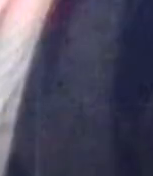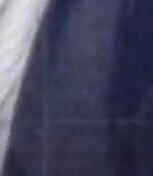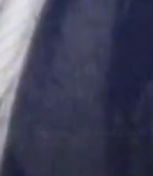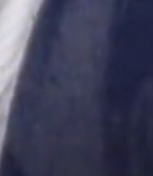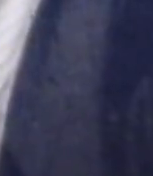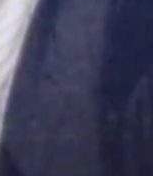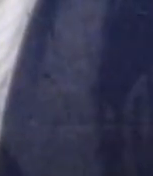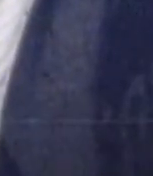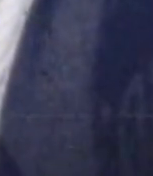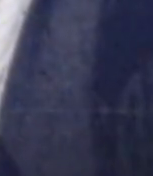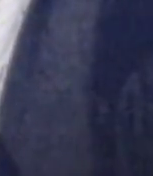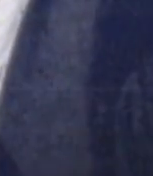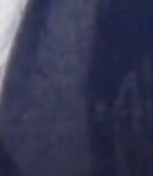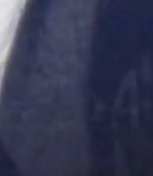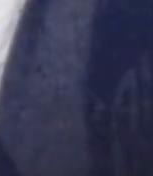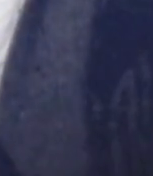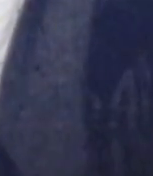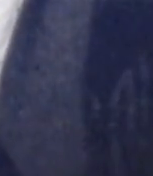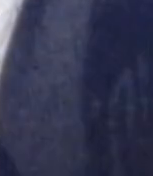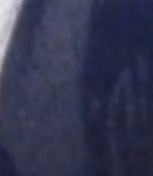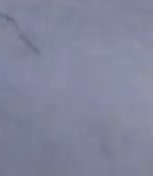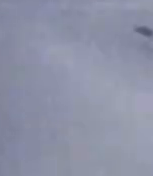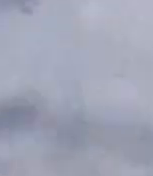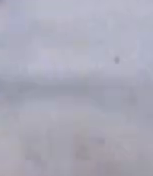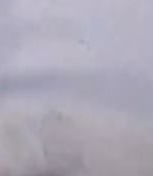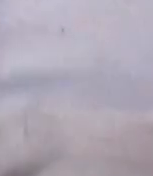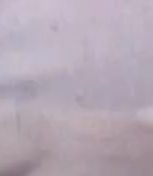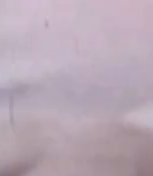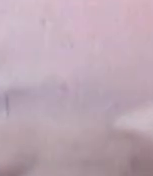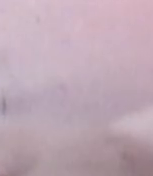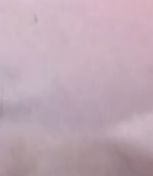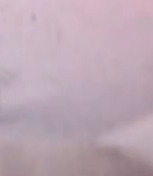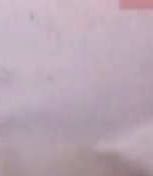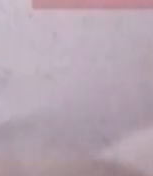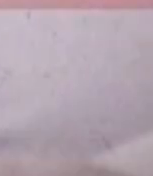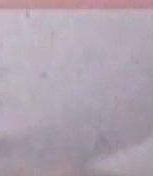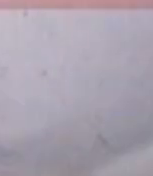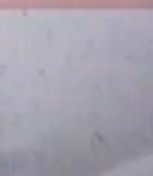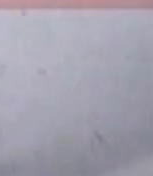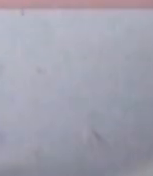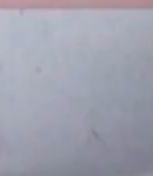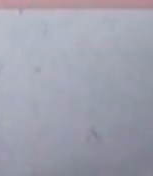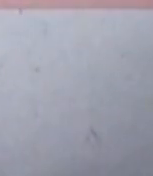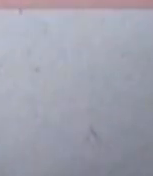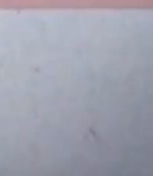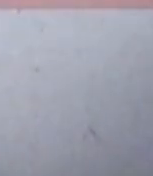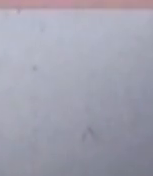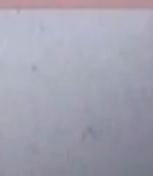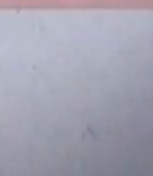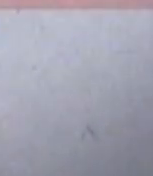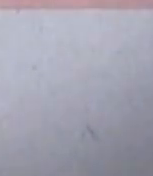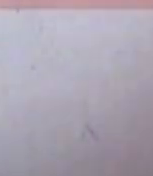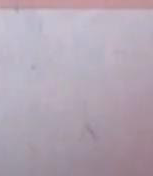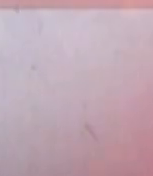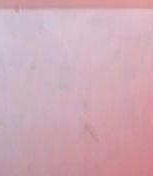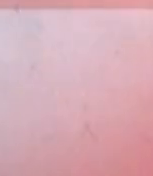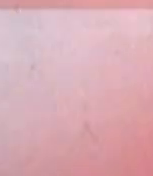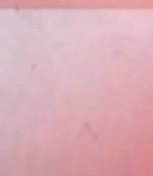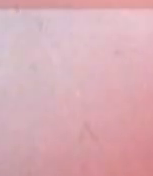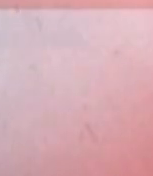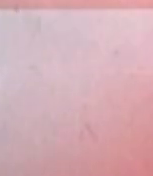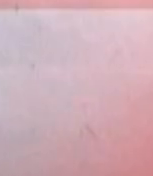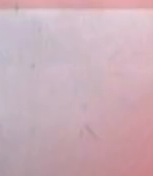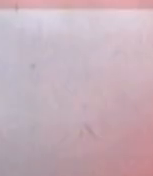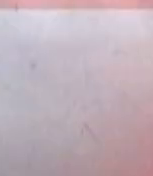Alguien me dijo una vez que yo pensaba que todo era cultura. Sí, no, todo no es cultura, pero la cultura está en todo y donde no está